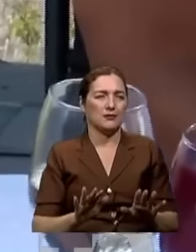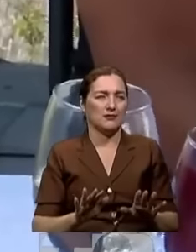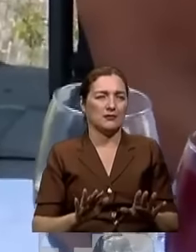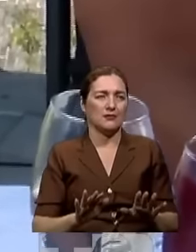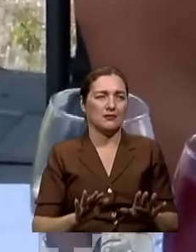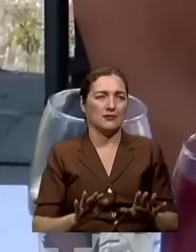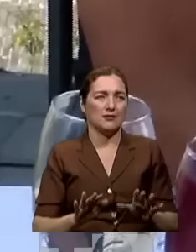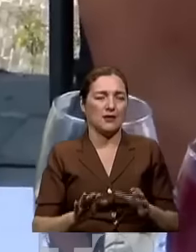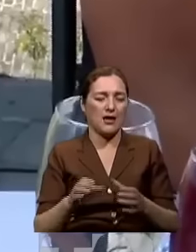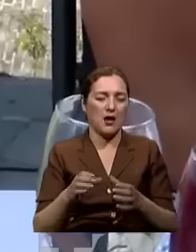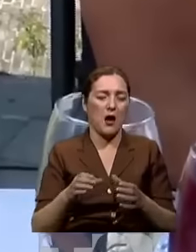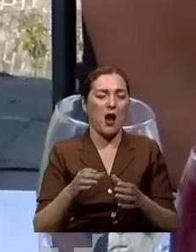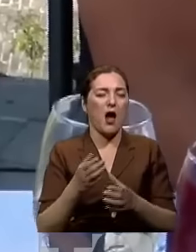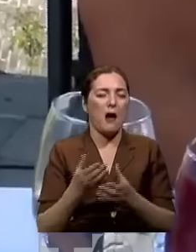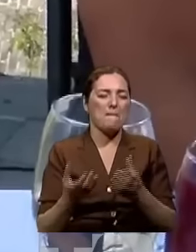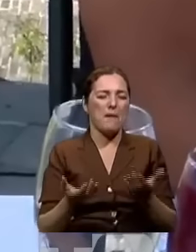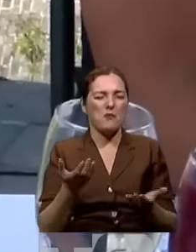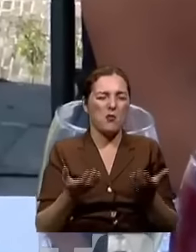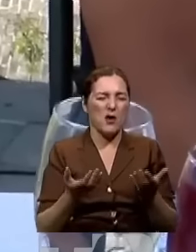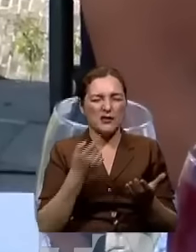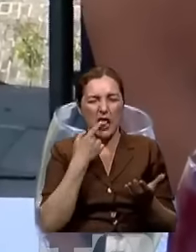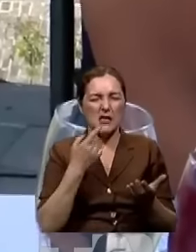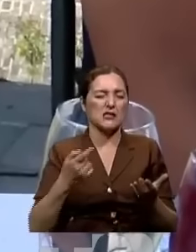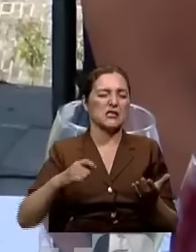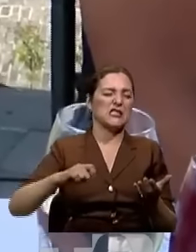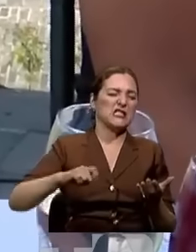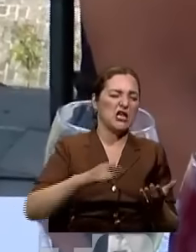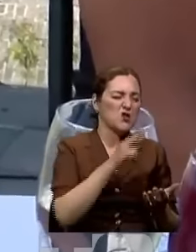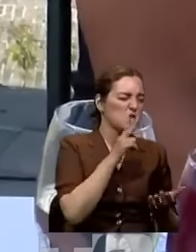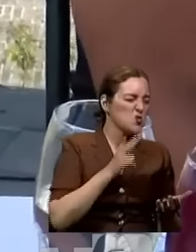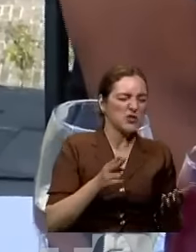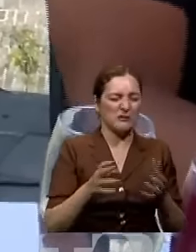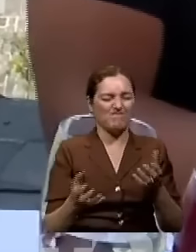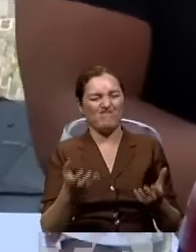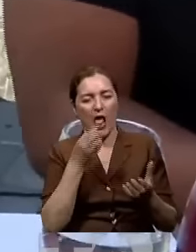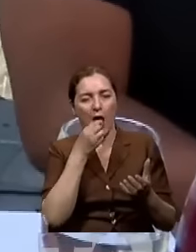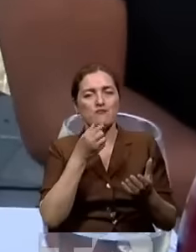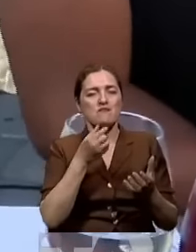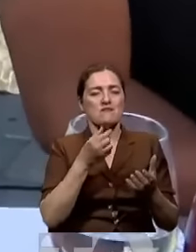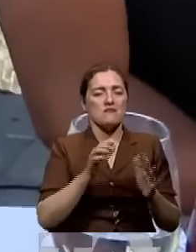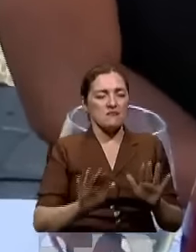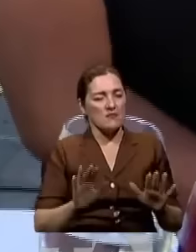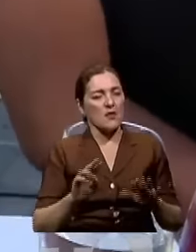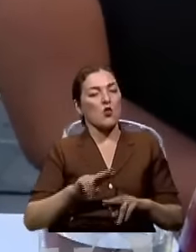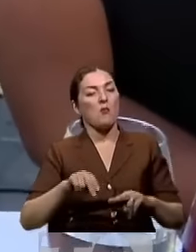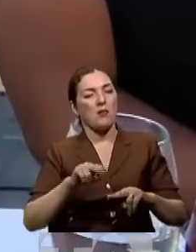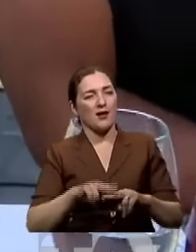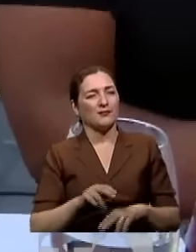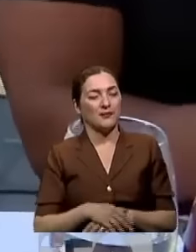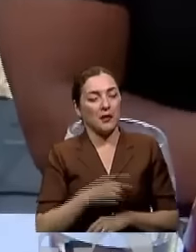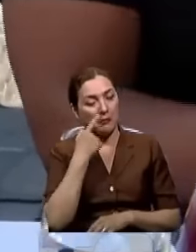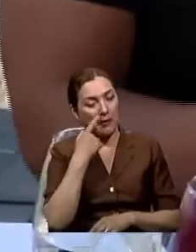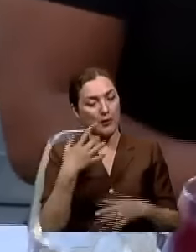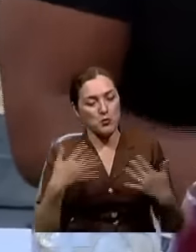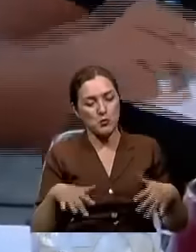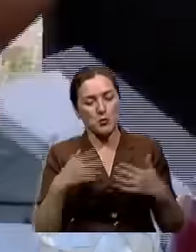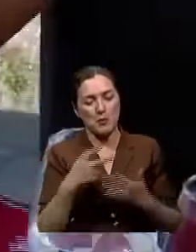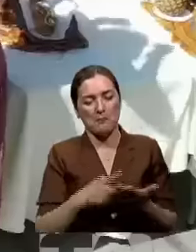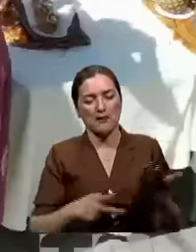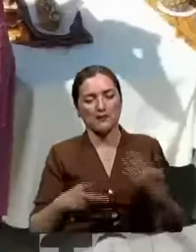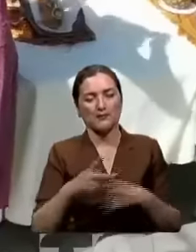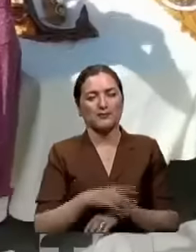de maracuyá también para que un poco balance los sabores. Y nada, veamos qué va a pasar porque hoy sí está tenaz. Veamos. Vamos,